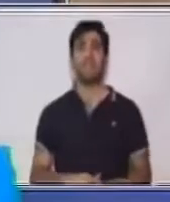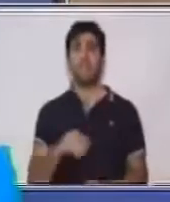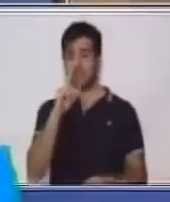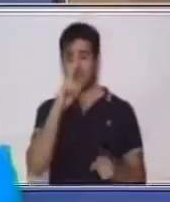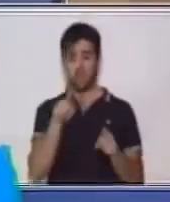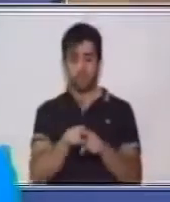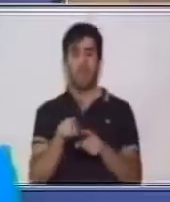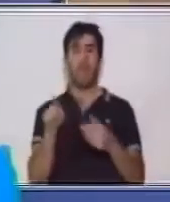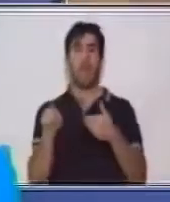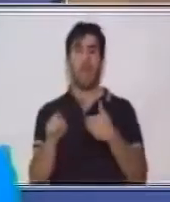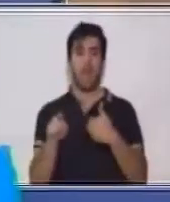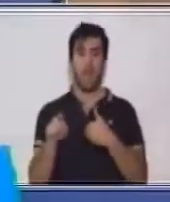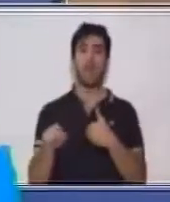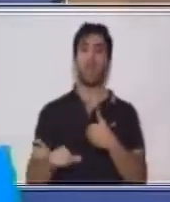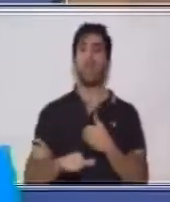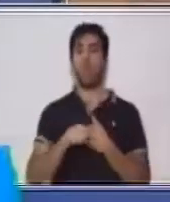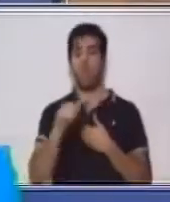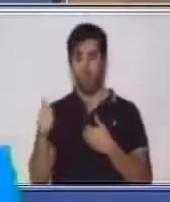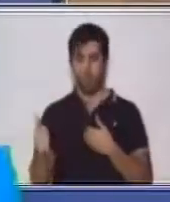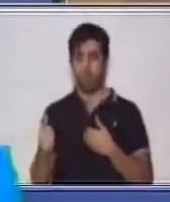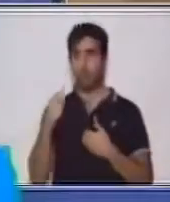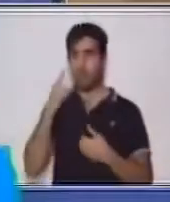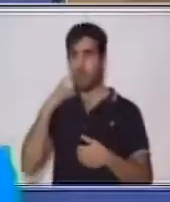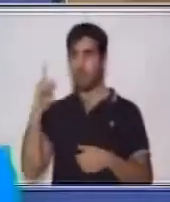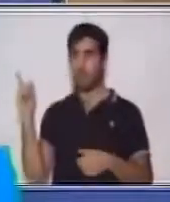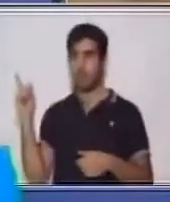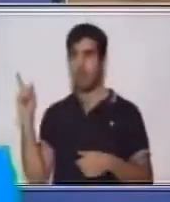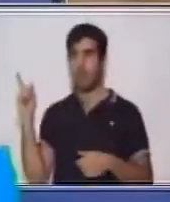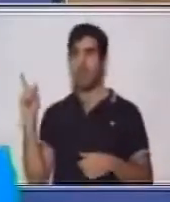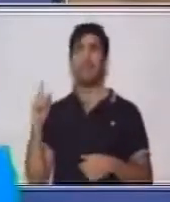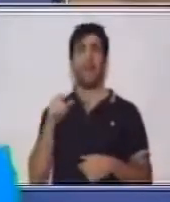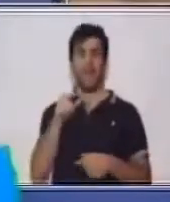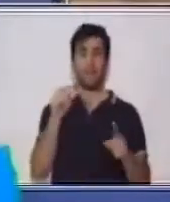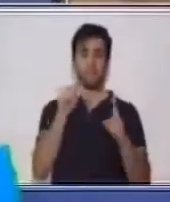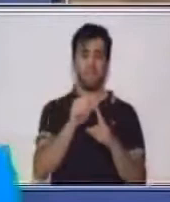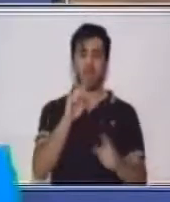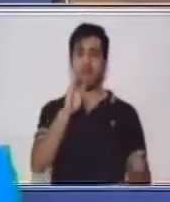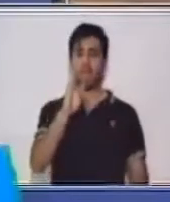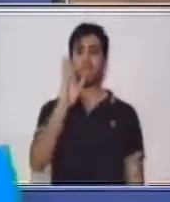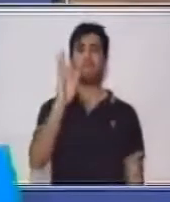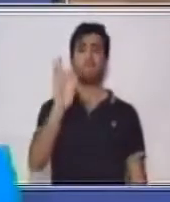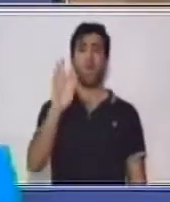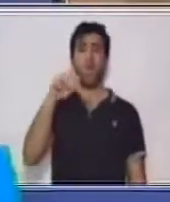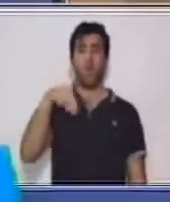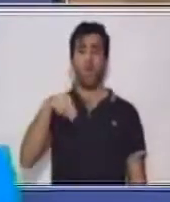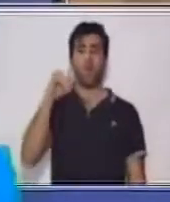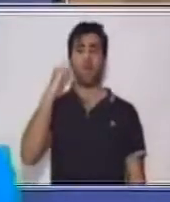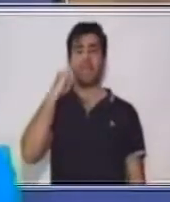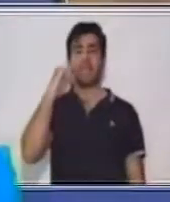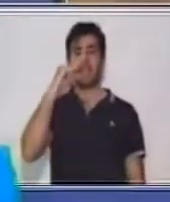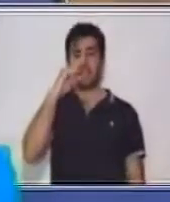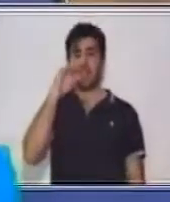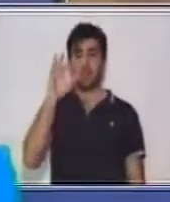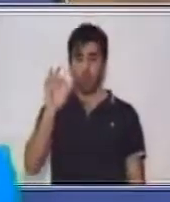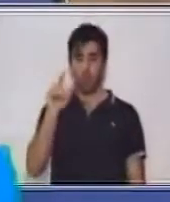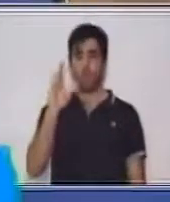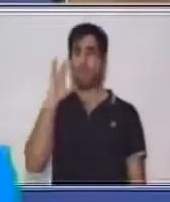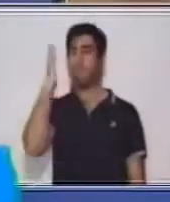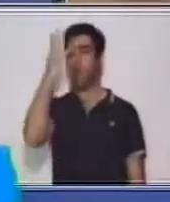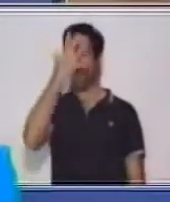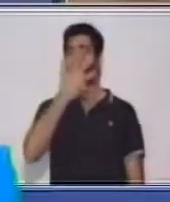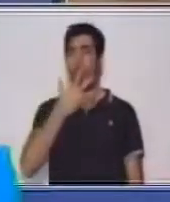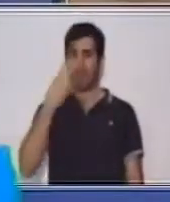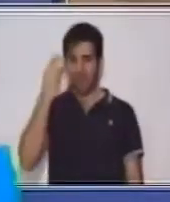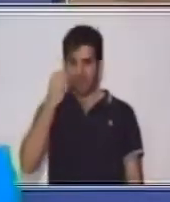tenemos otra, esta creo que a todos nos gusta. Bonito, pero ¿cuál es lo contrario de bonito?